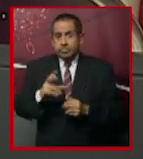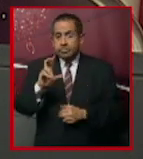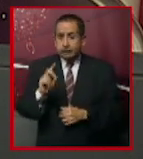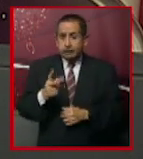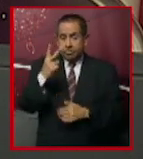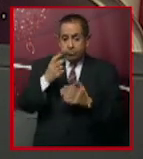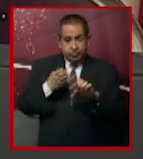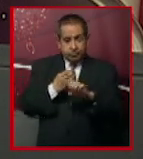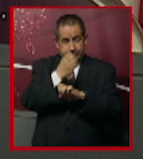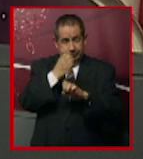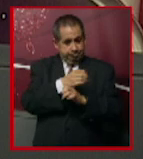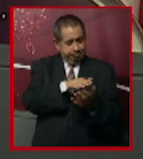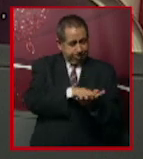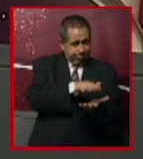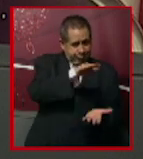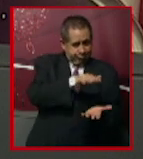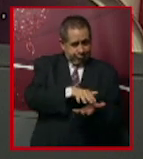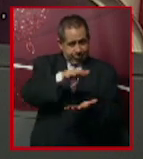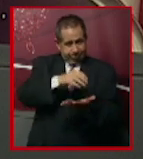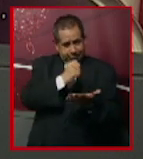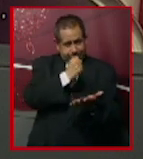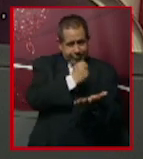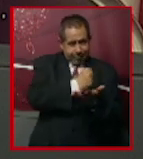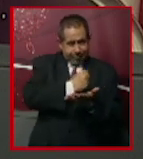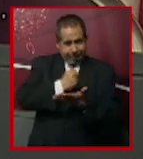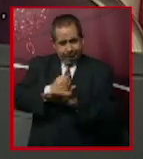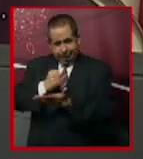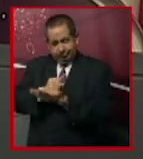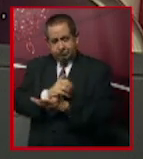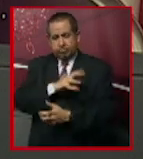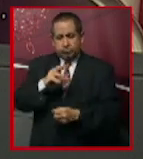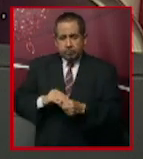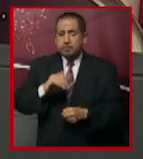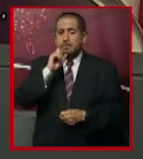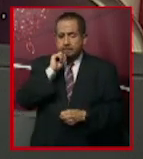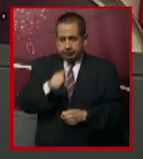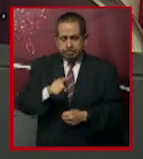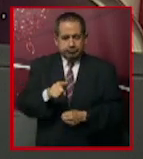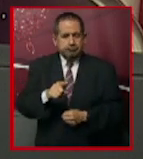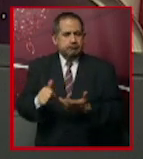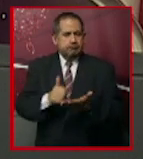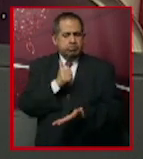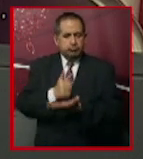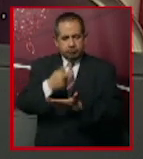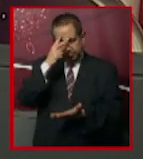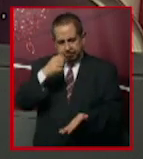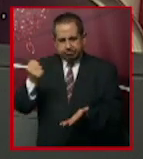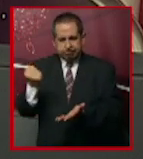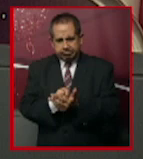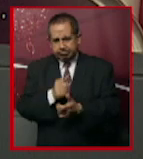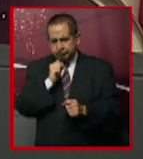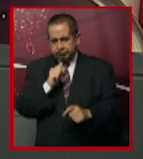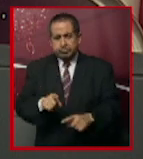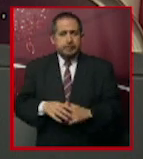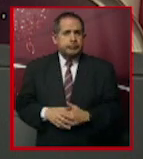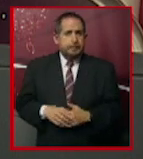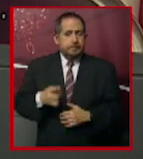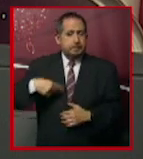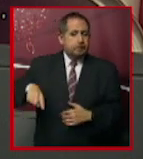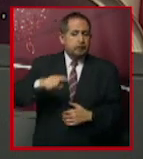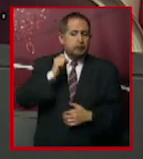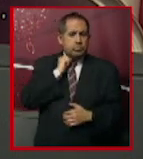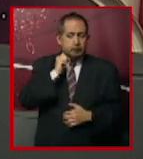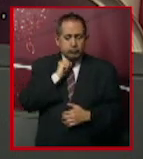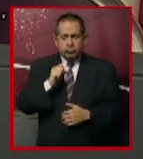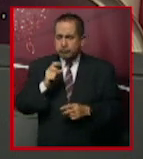expedientes de las aprobaciones de las 31 legislaturas de los estados y de la legislatura del Congreso de la Ciudad de México. El Pleno avaló en votación económica